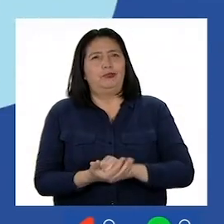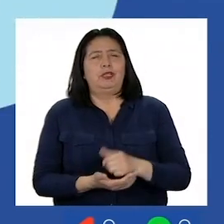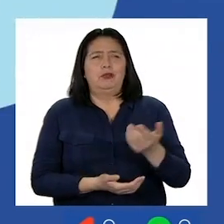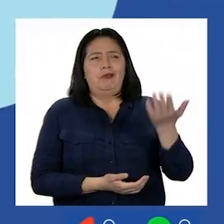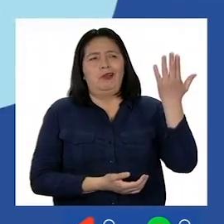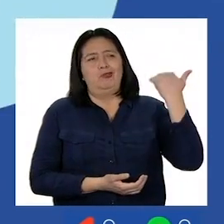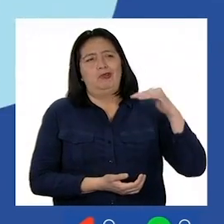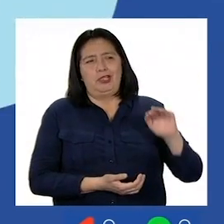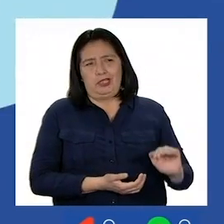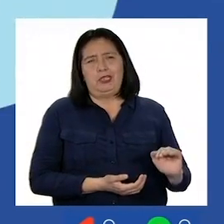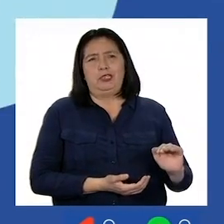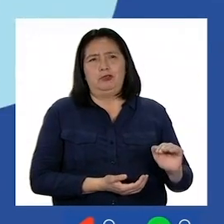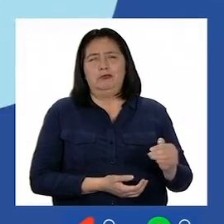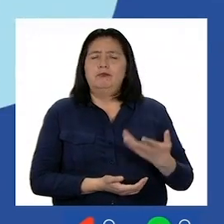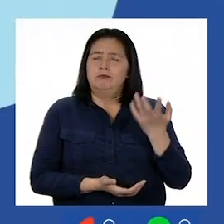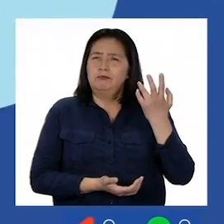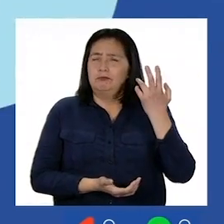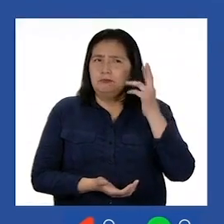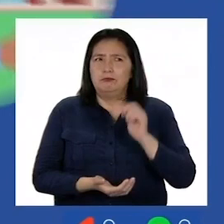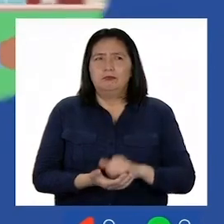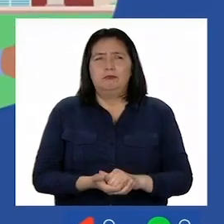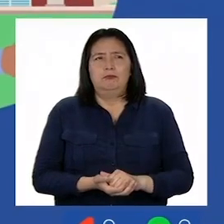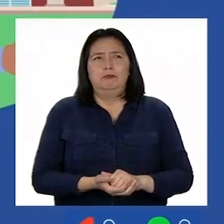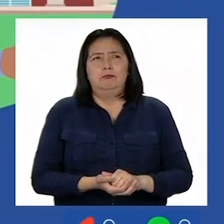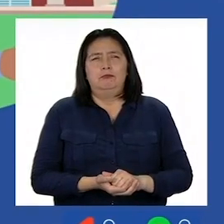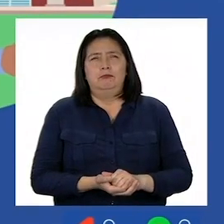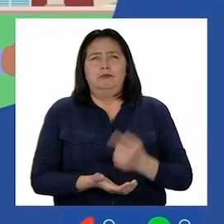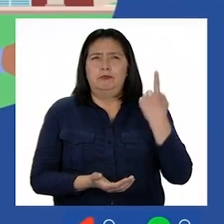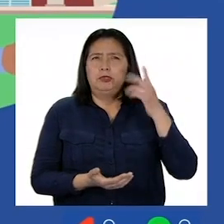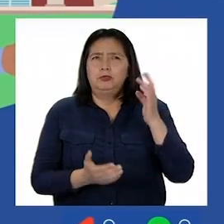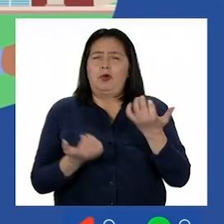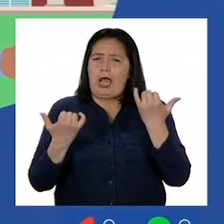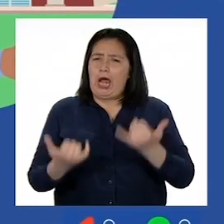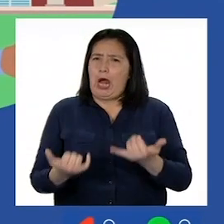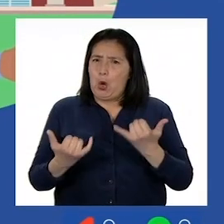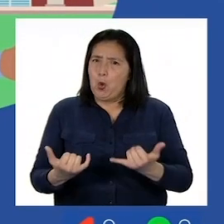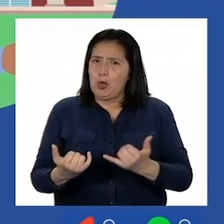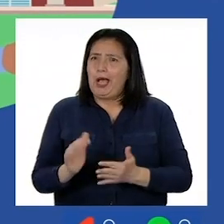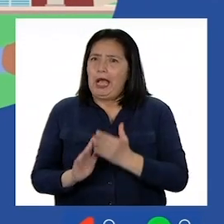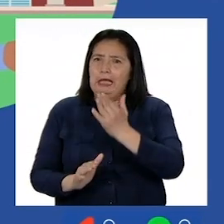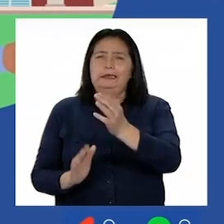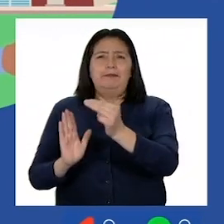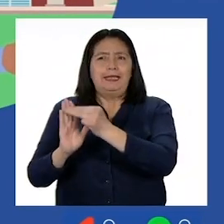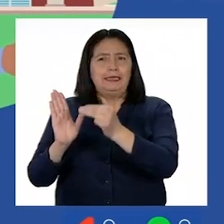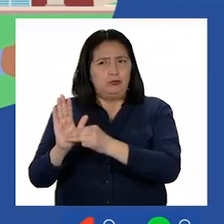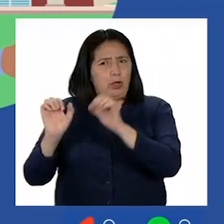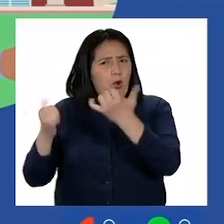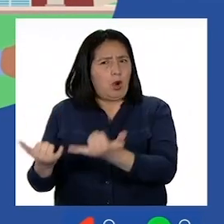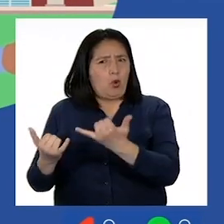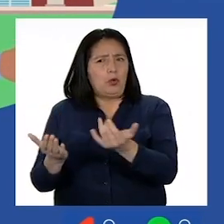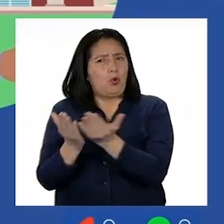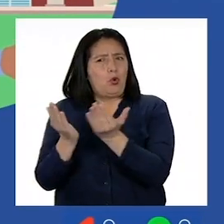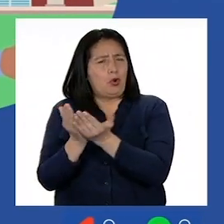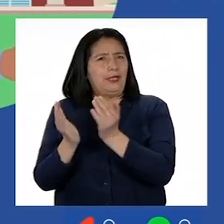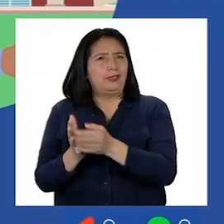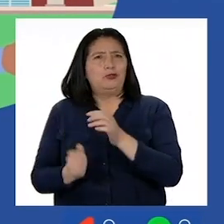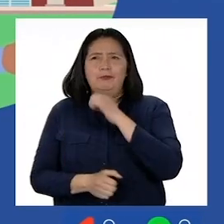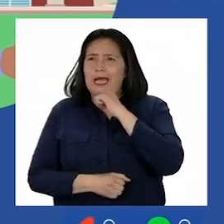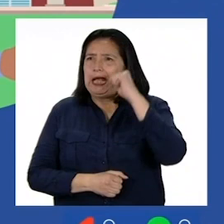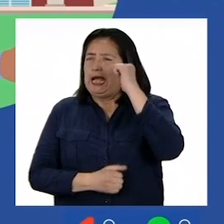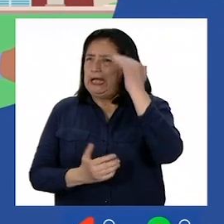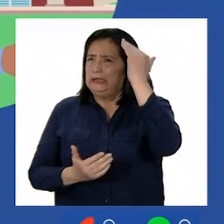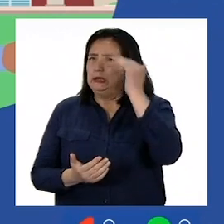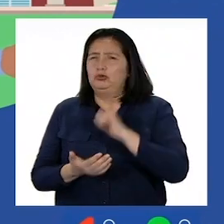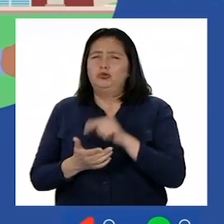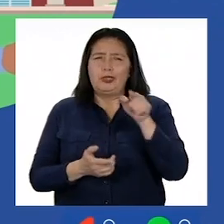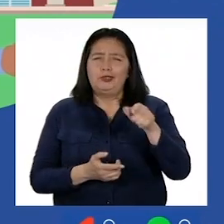era niño. Por ello se ha matriculado ahora en una escuela para adultos.